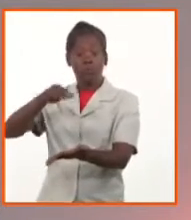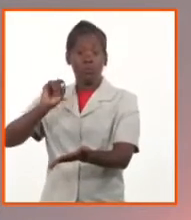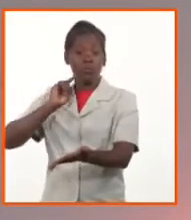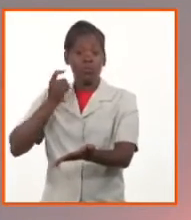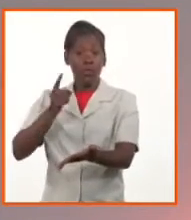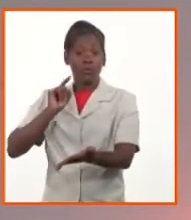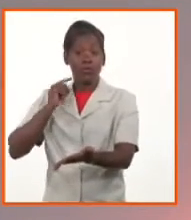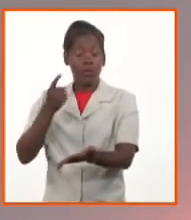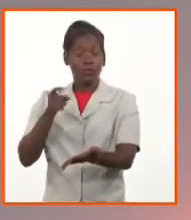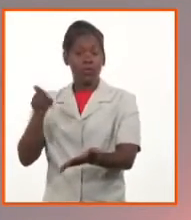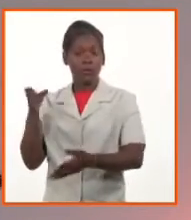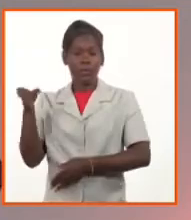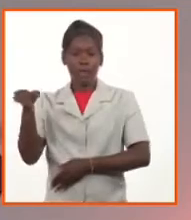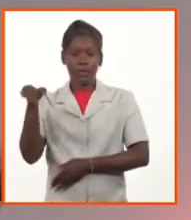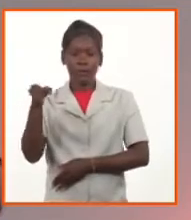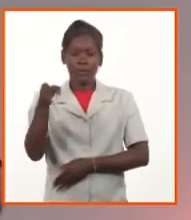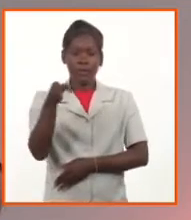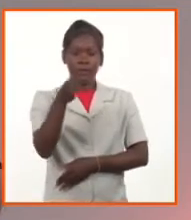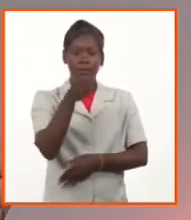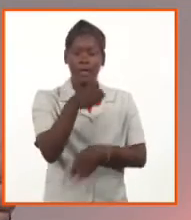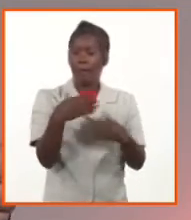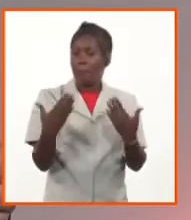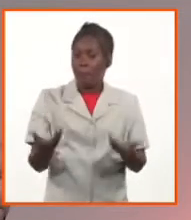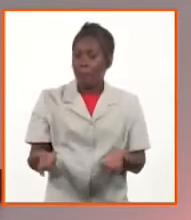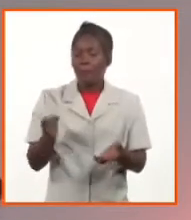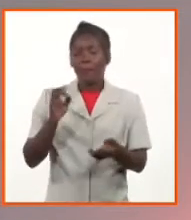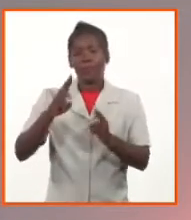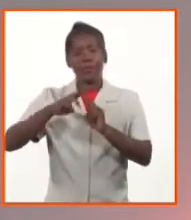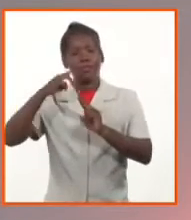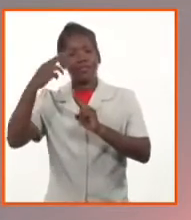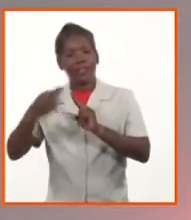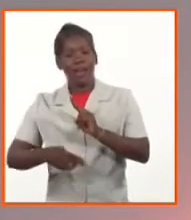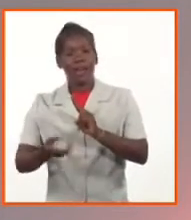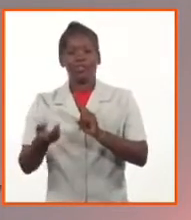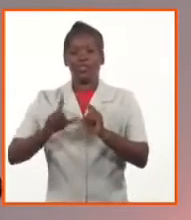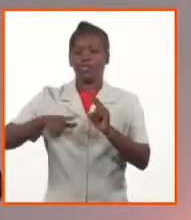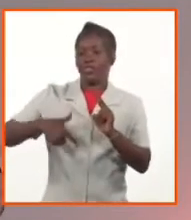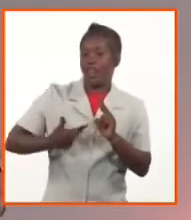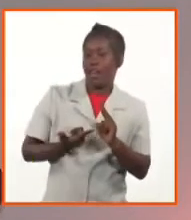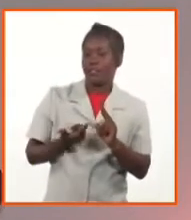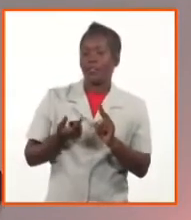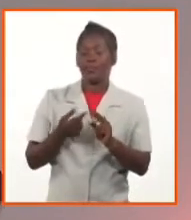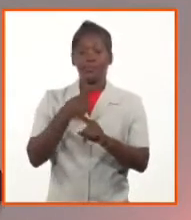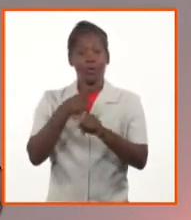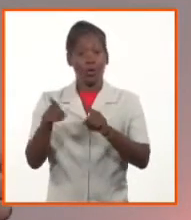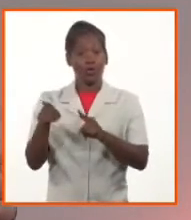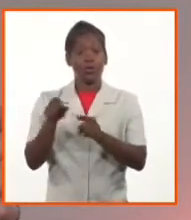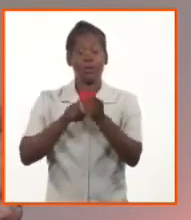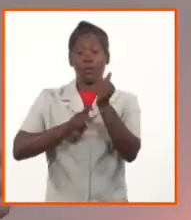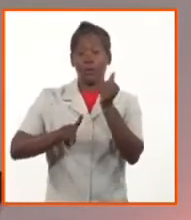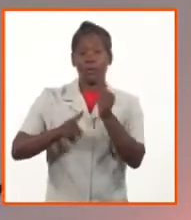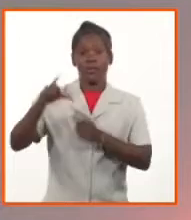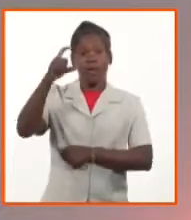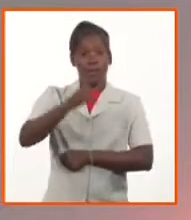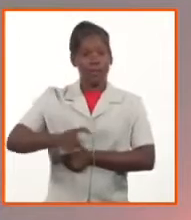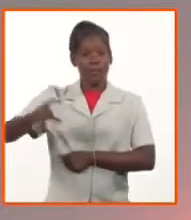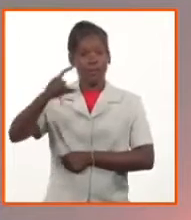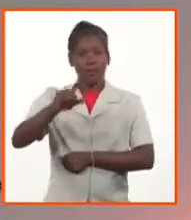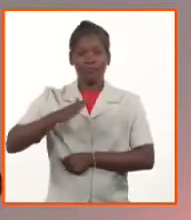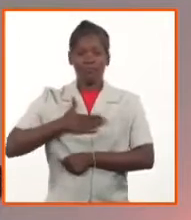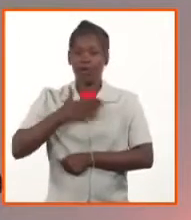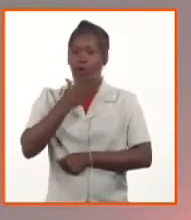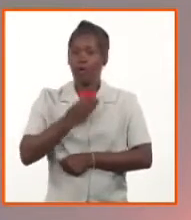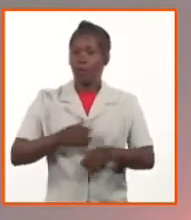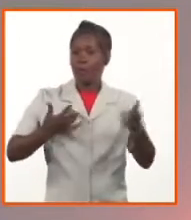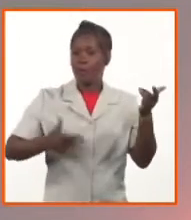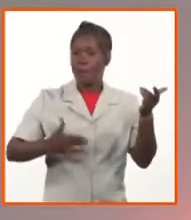comunidades de zonas del Escambray. Se está haciendo ahora mismo una cruzada artística también en Camagüey, mencionaba la Canción Política. Jóvenes creadores de